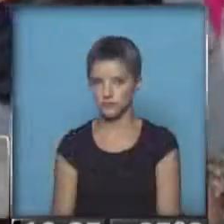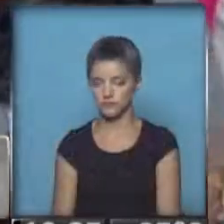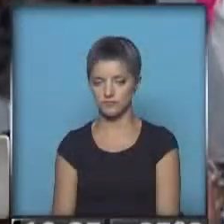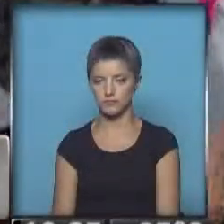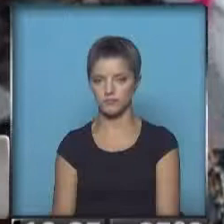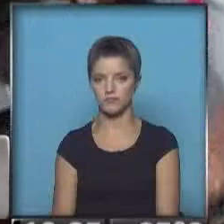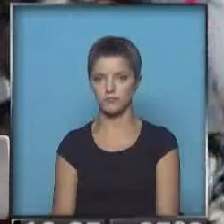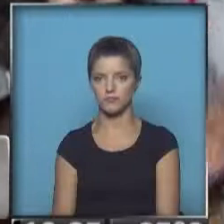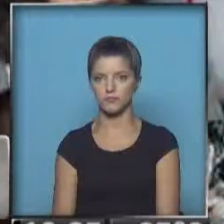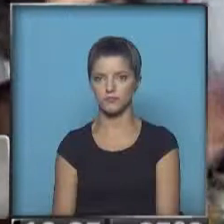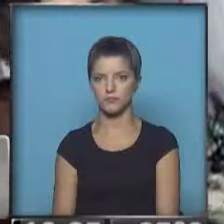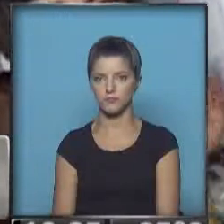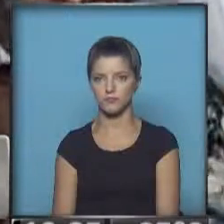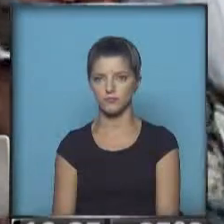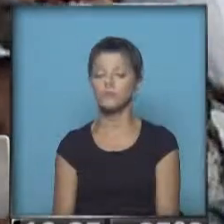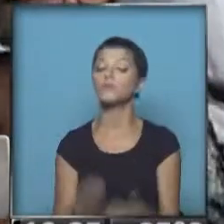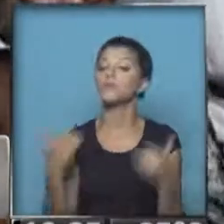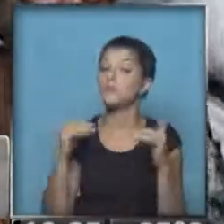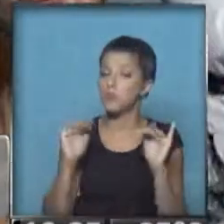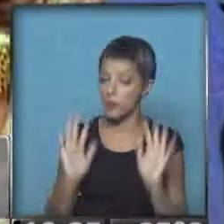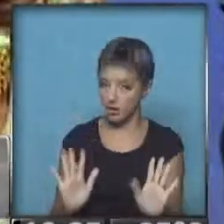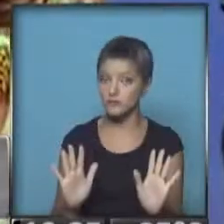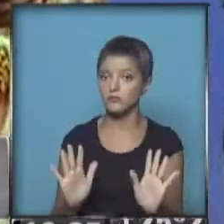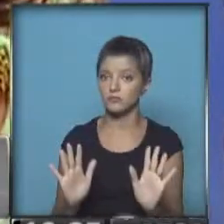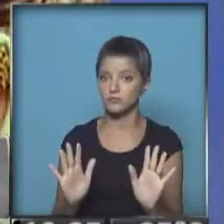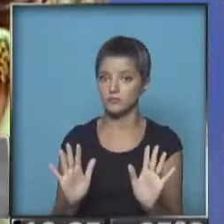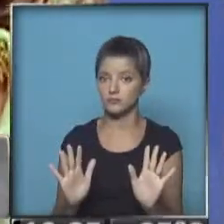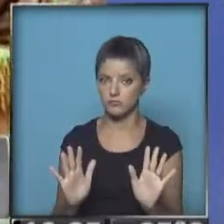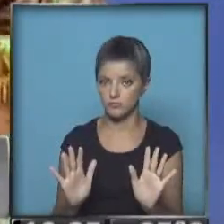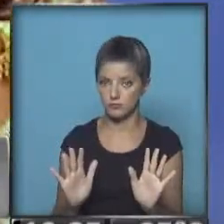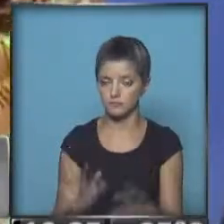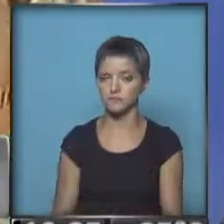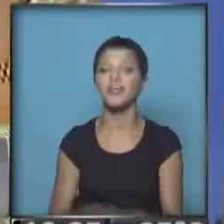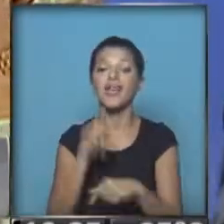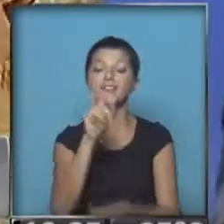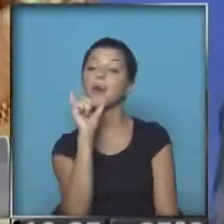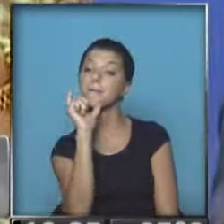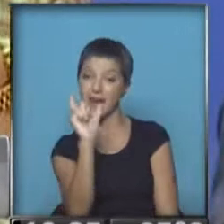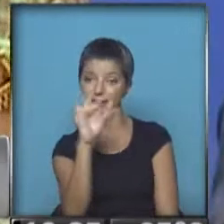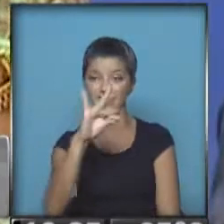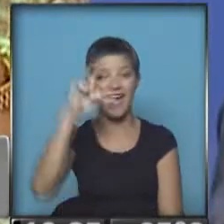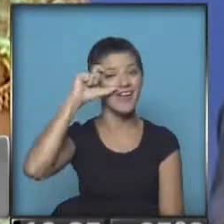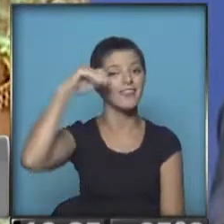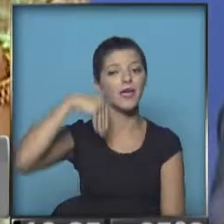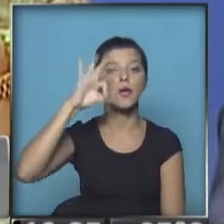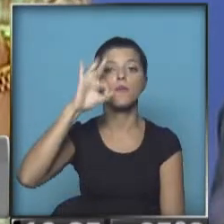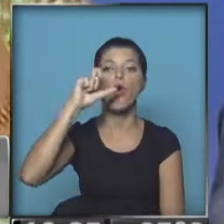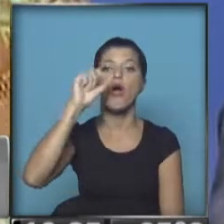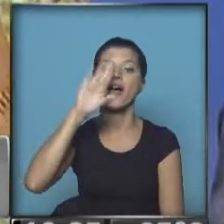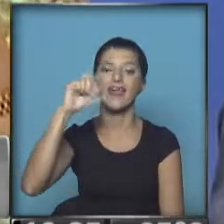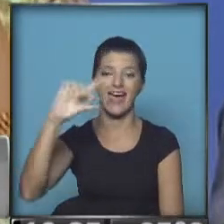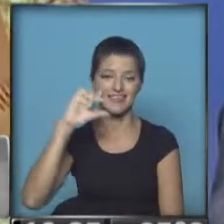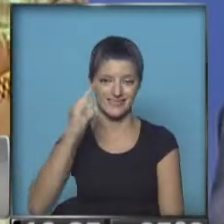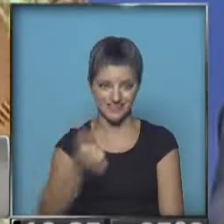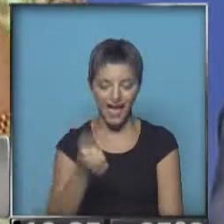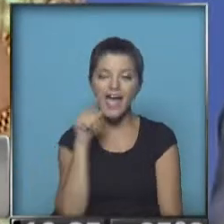Y tal vez, como nunca, esa palabra democracia haya